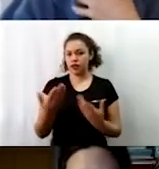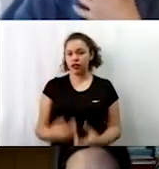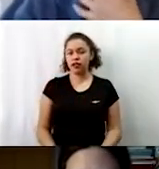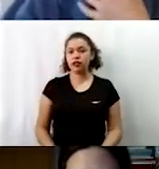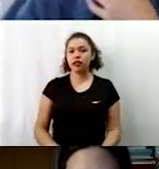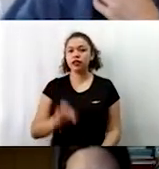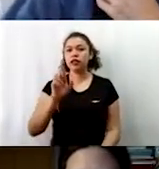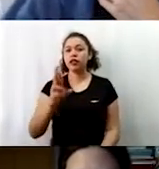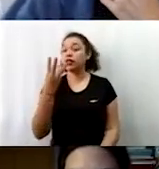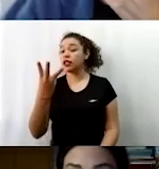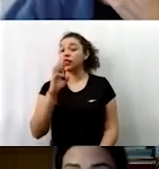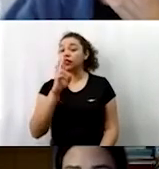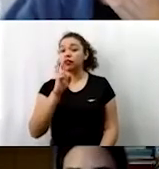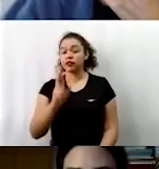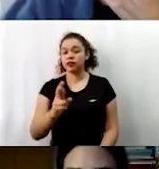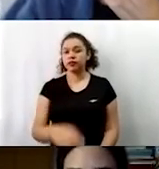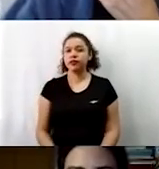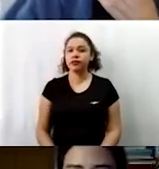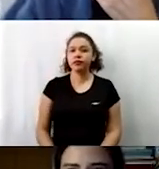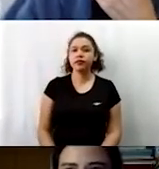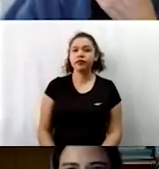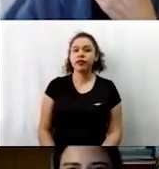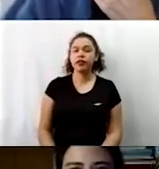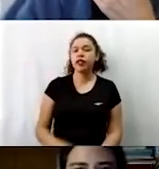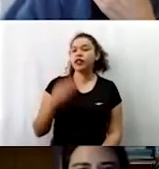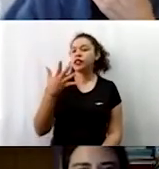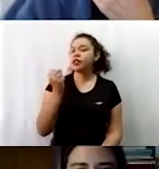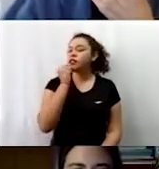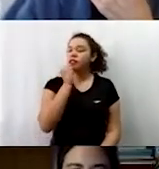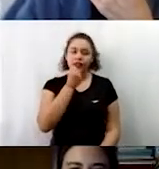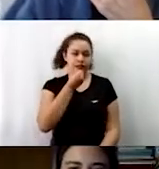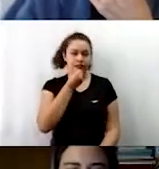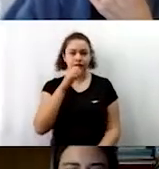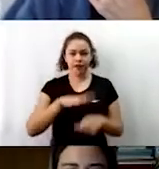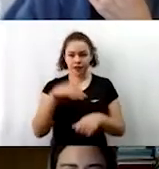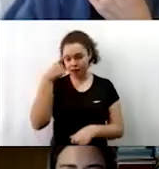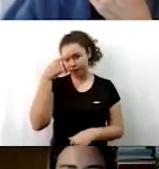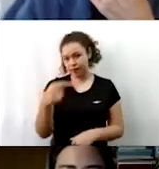respuestitas. Bueno, damos 5 segunditos más, porfi, para que terminemos de